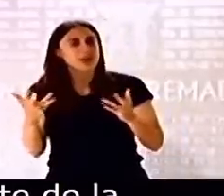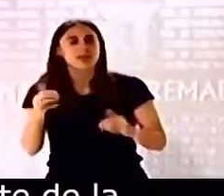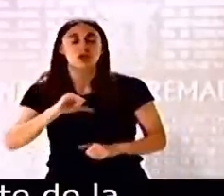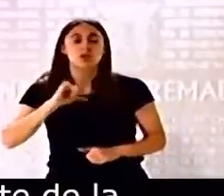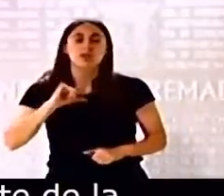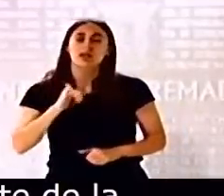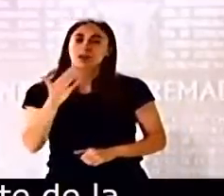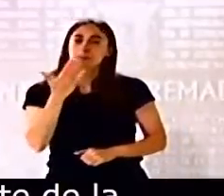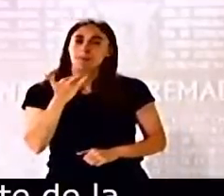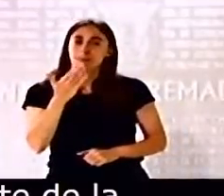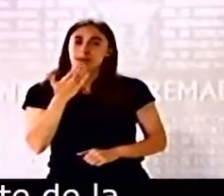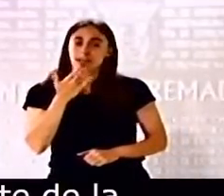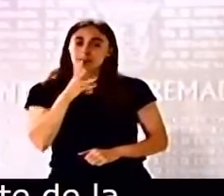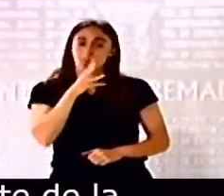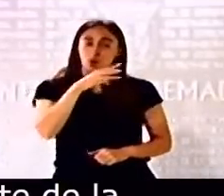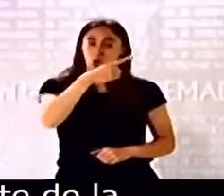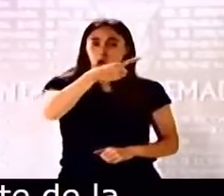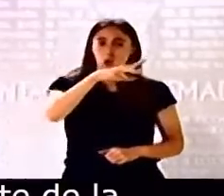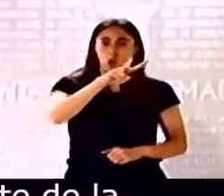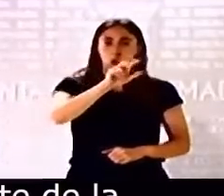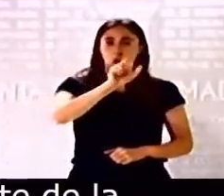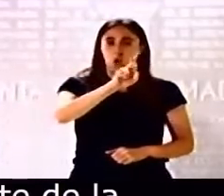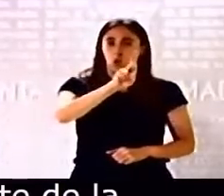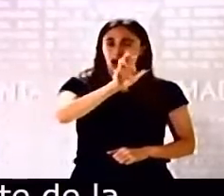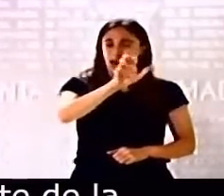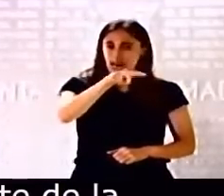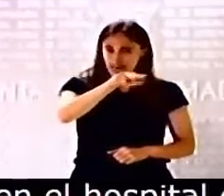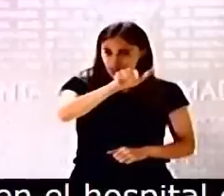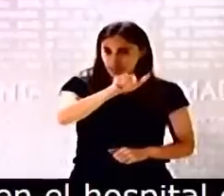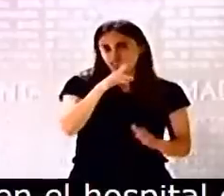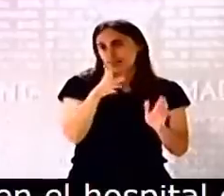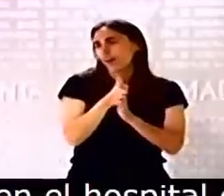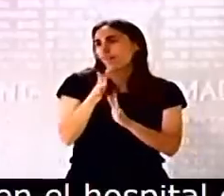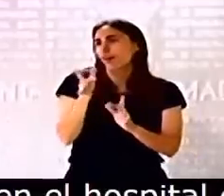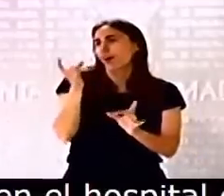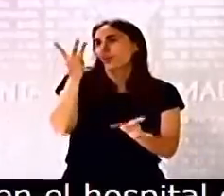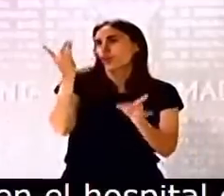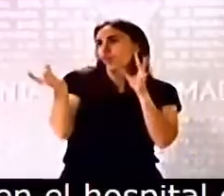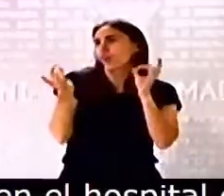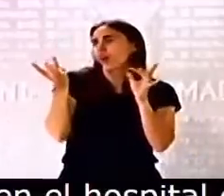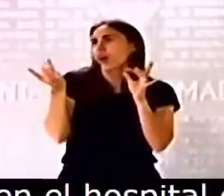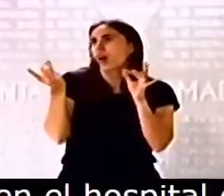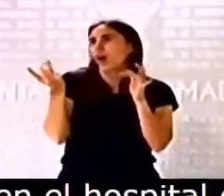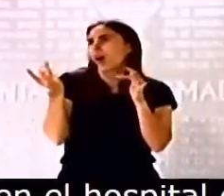de la localidad de Guareña. No estamos hablando de ninguna tontería,